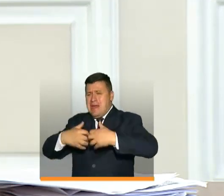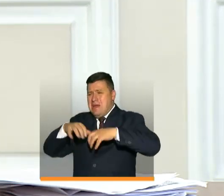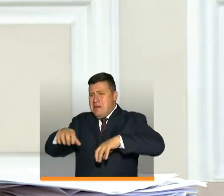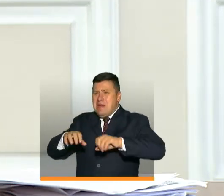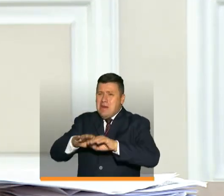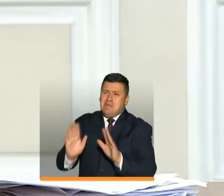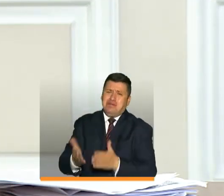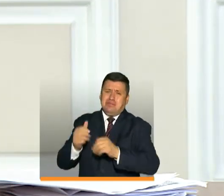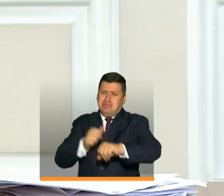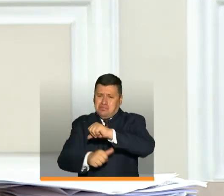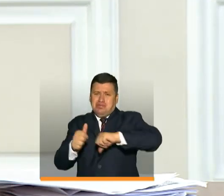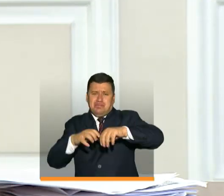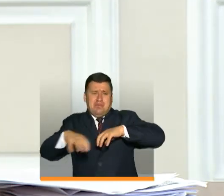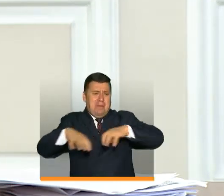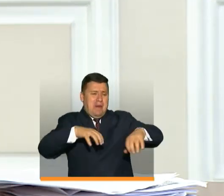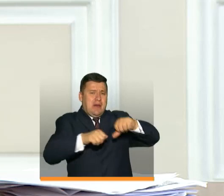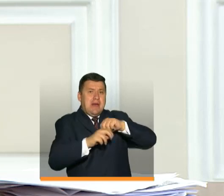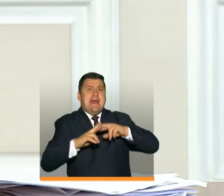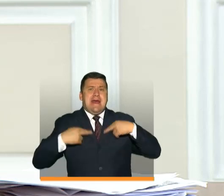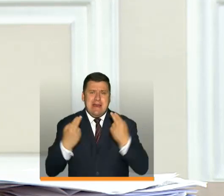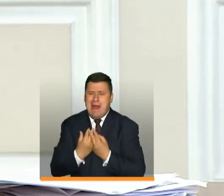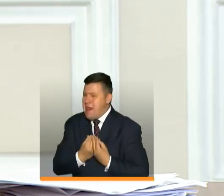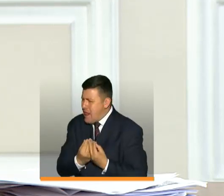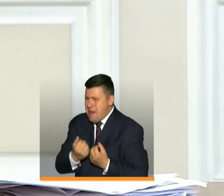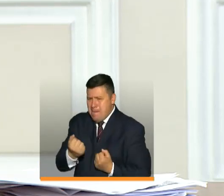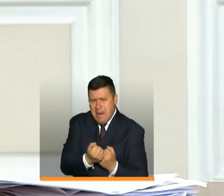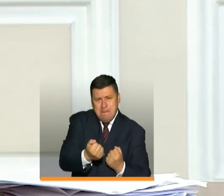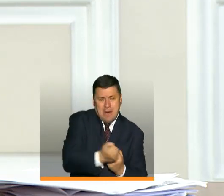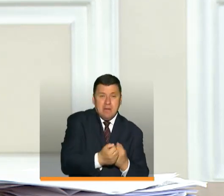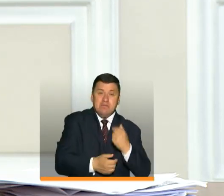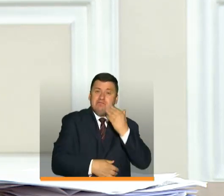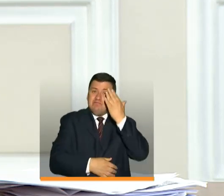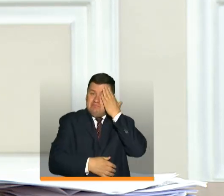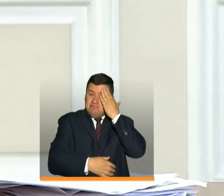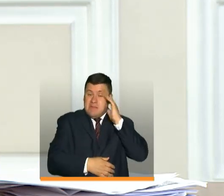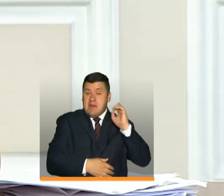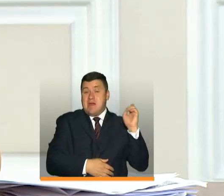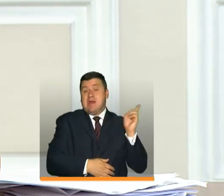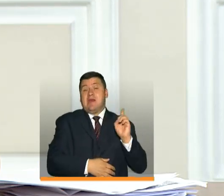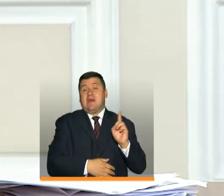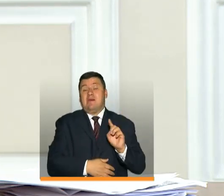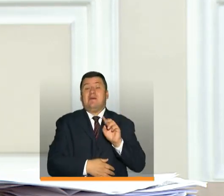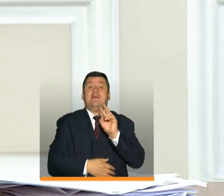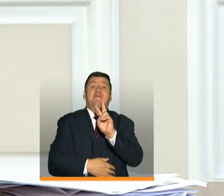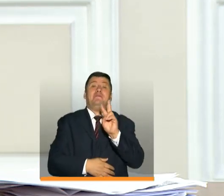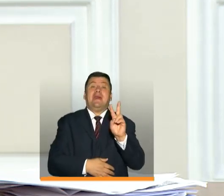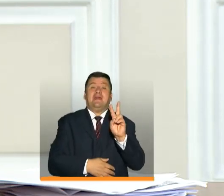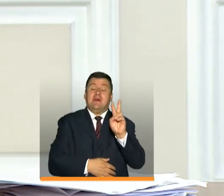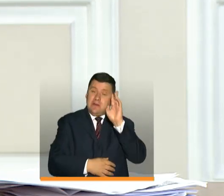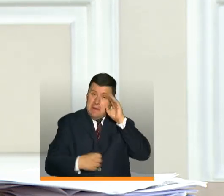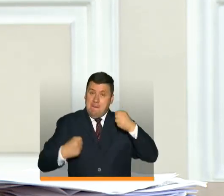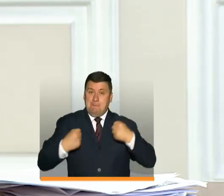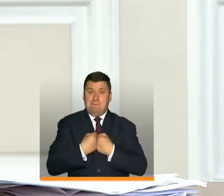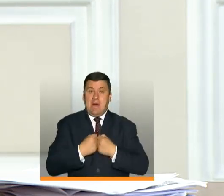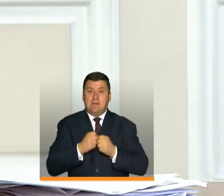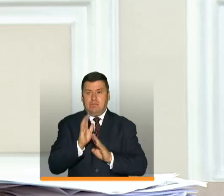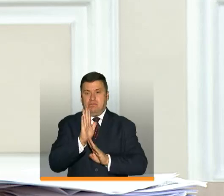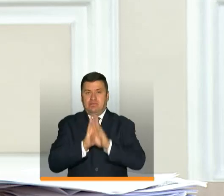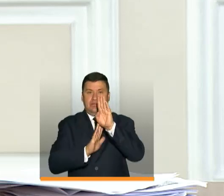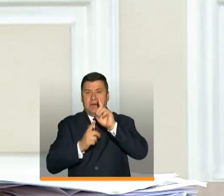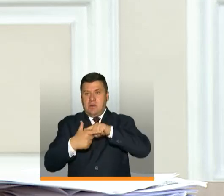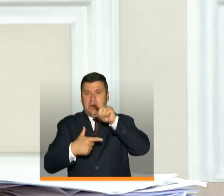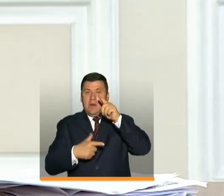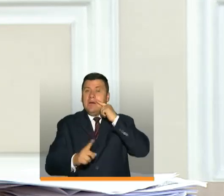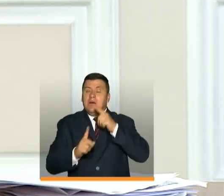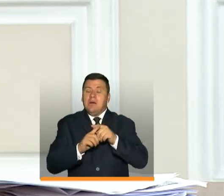de las cadenas productivas, esa reunión que hubo ayer para conmemorar el primer aniversario de los 22 pactos por el crecimiento y la